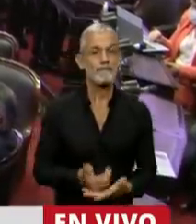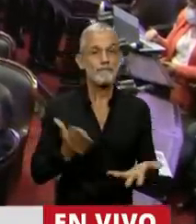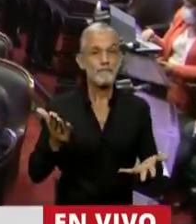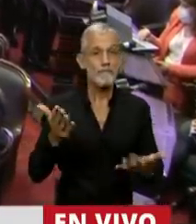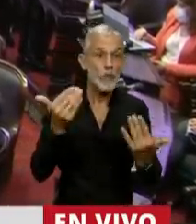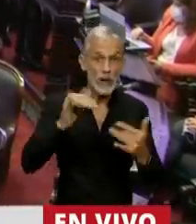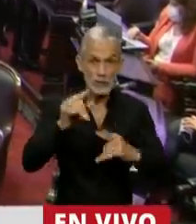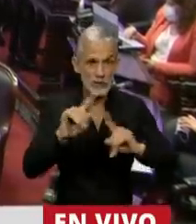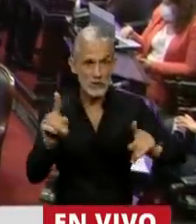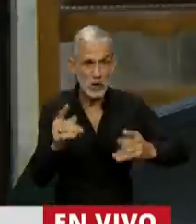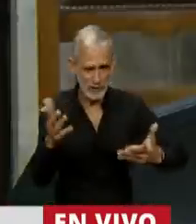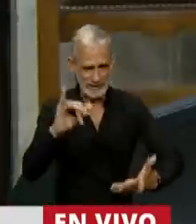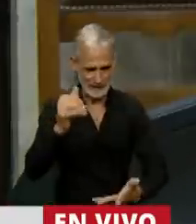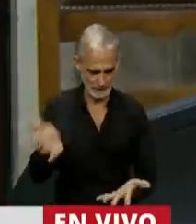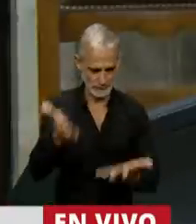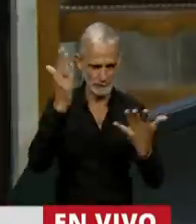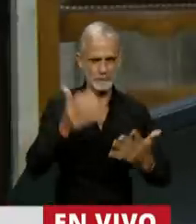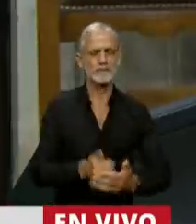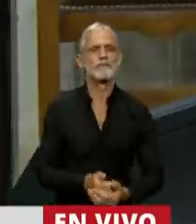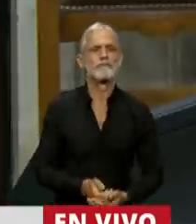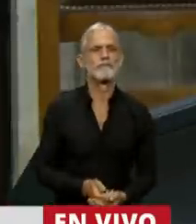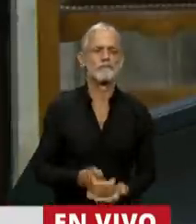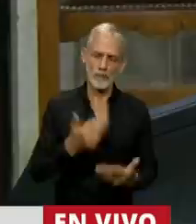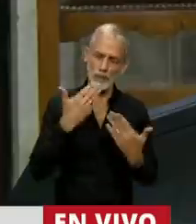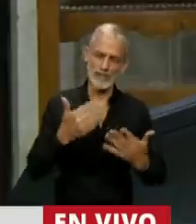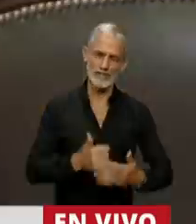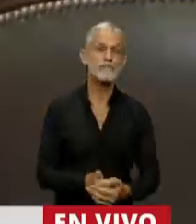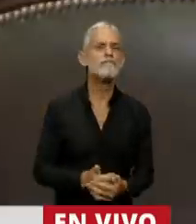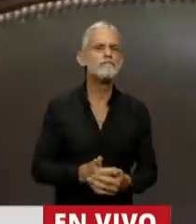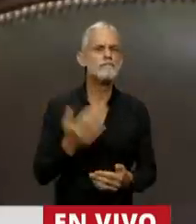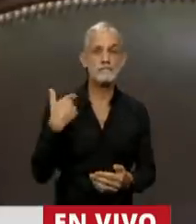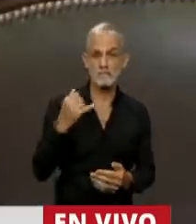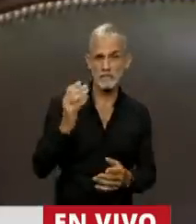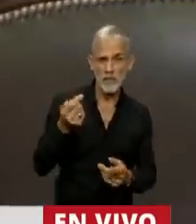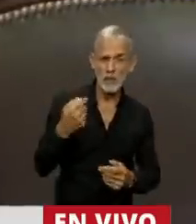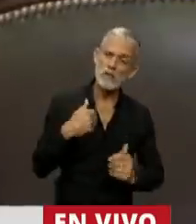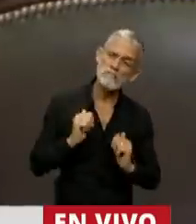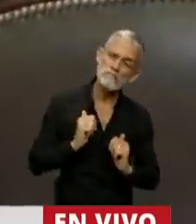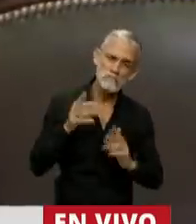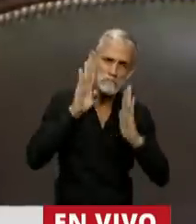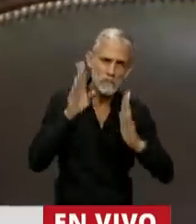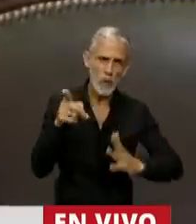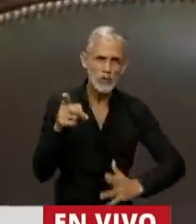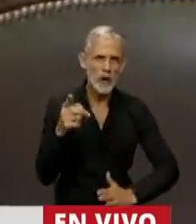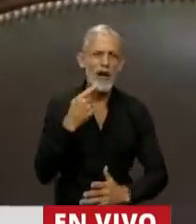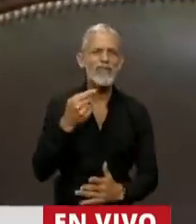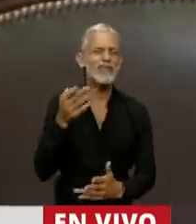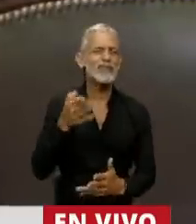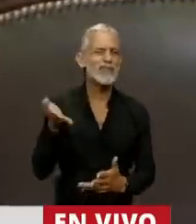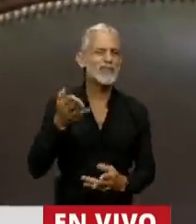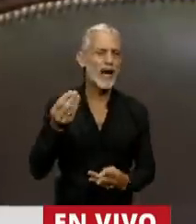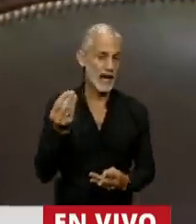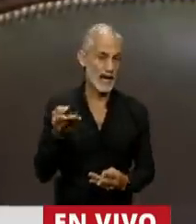¿Puedo o no puedo? Siga, diputado. Bien, gracias. Recién escuchaba y decían